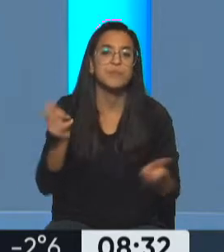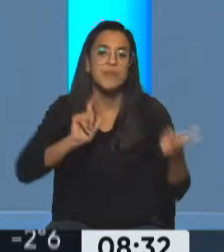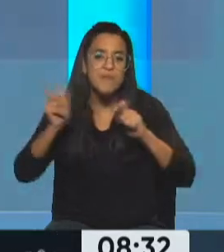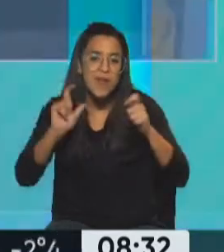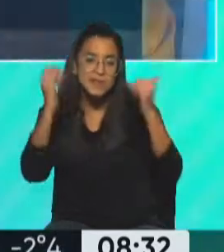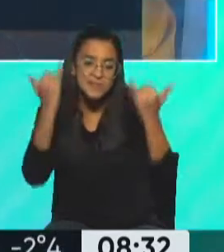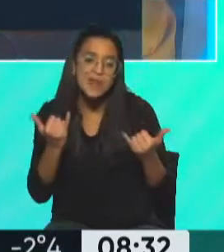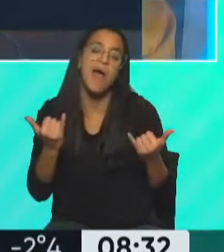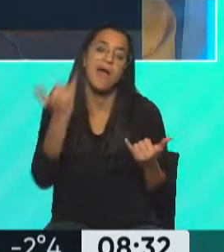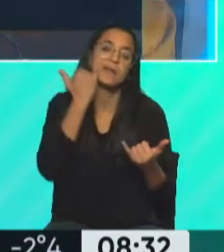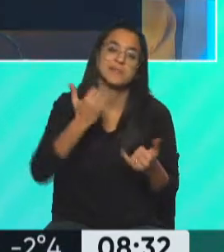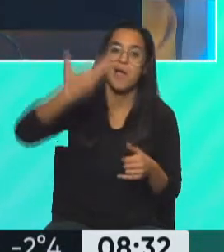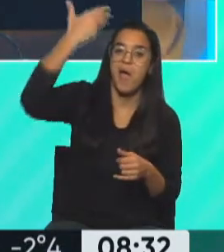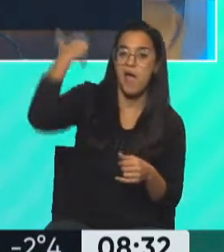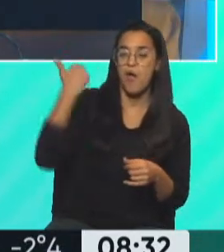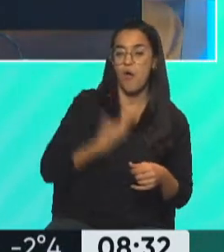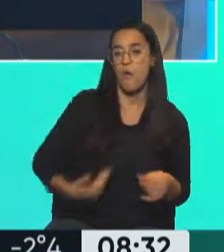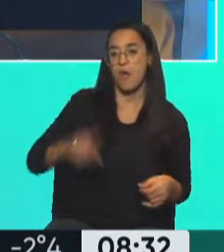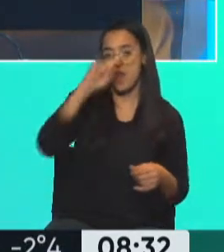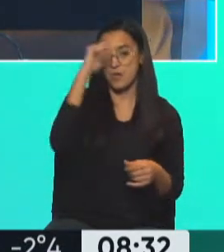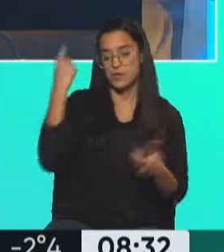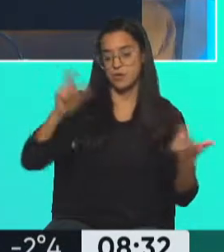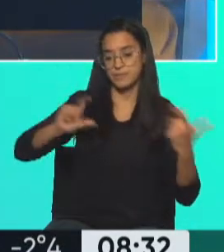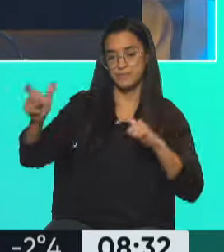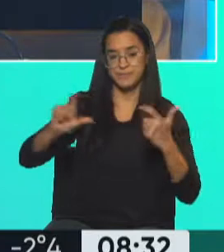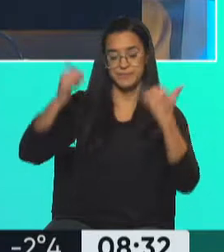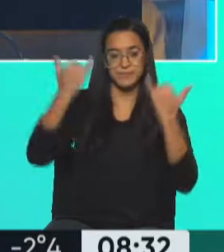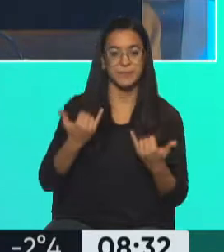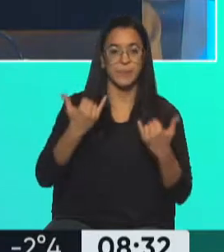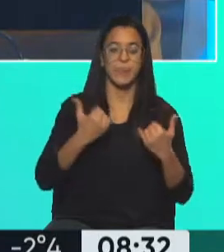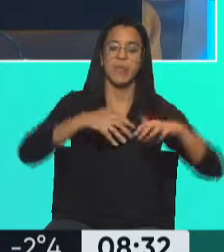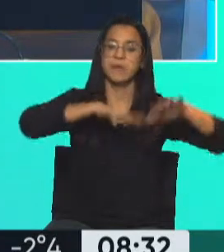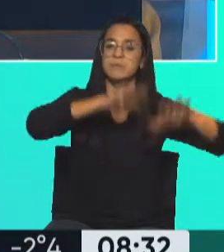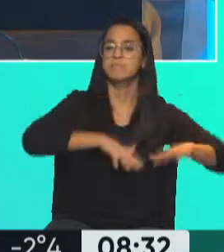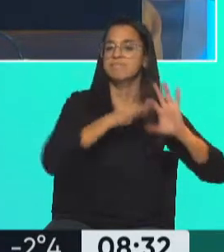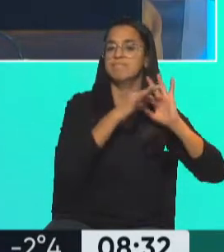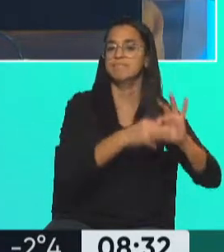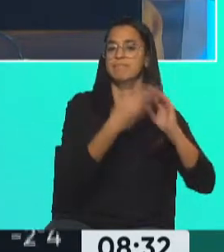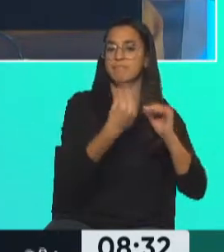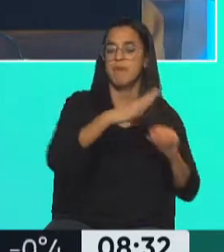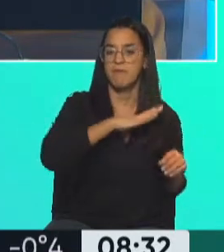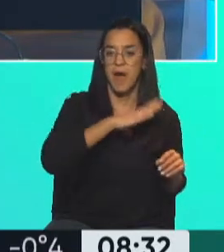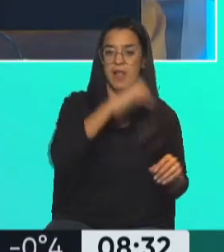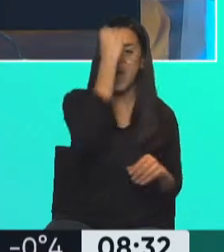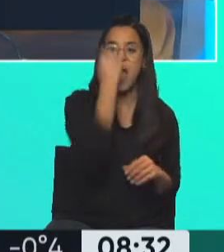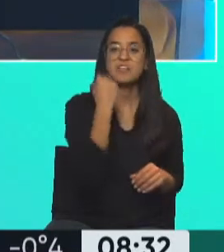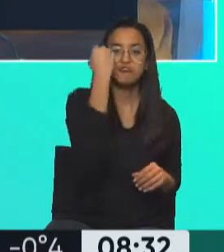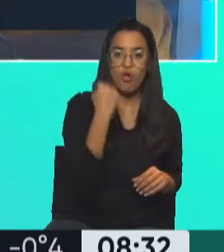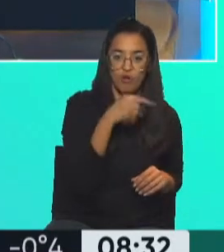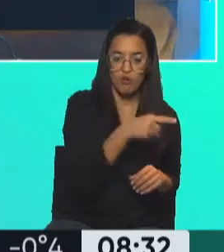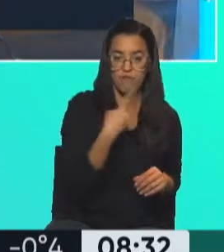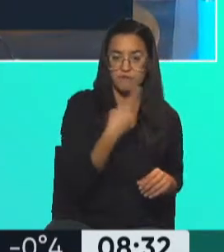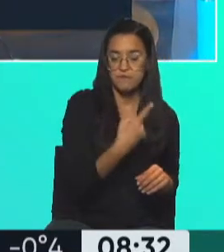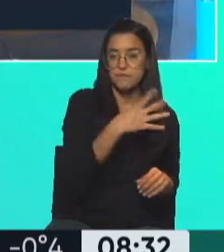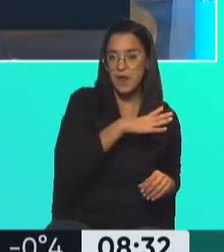vienen haciendo ya con el gobierno nacional. ¿Por qué? Porque por un lado la medida de fuerza dicen está relacionada con el faltante de gasoil, un tema